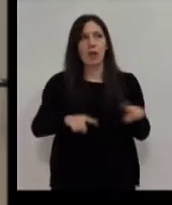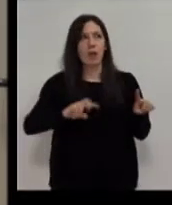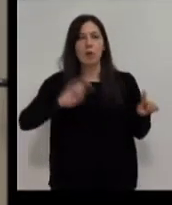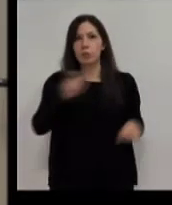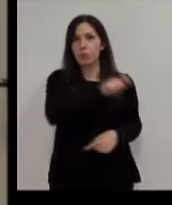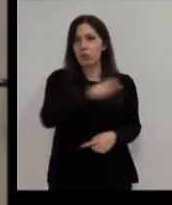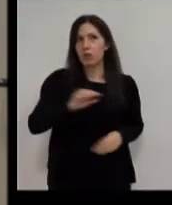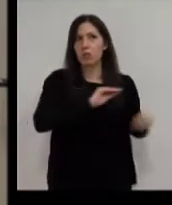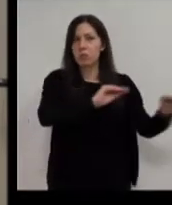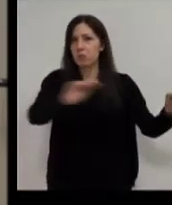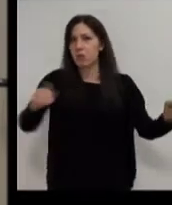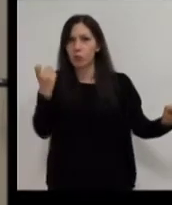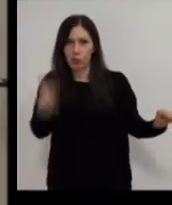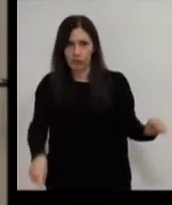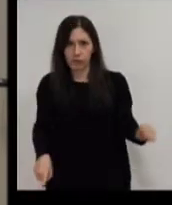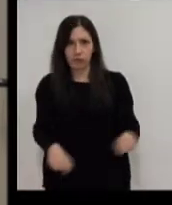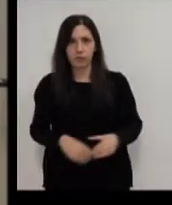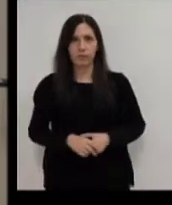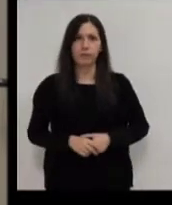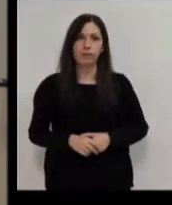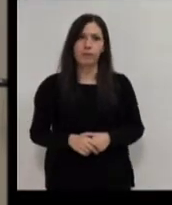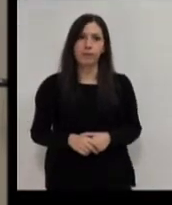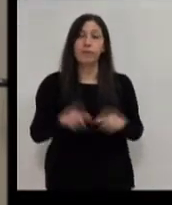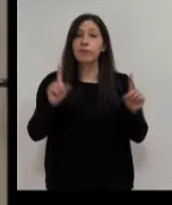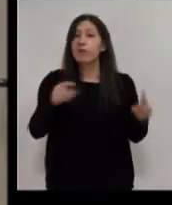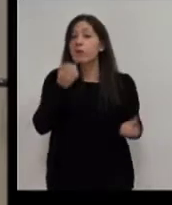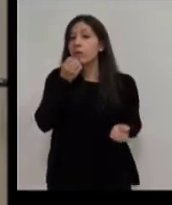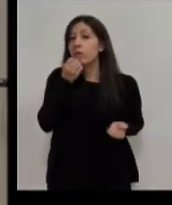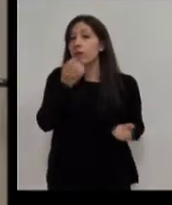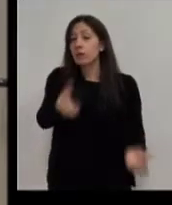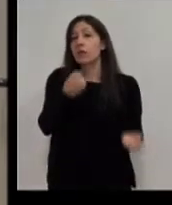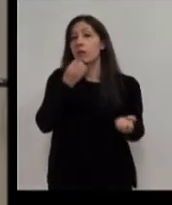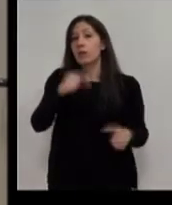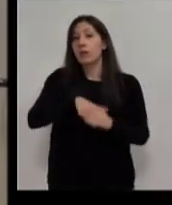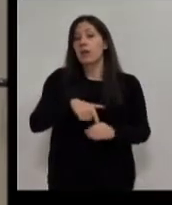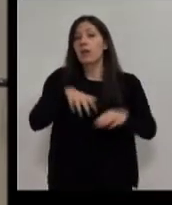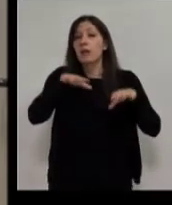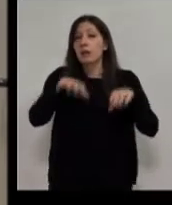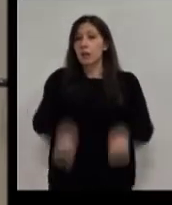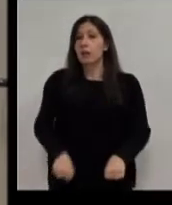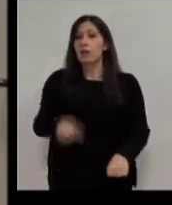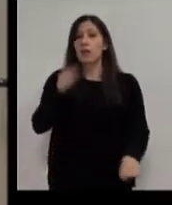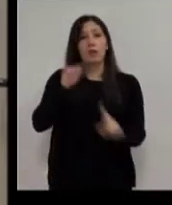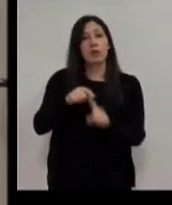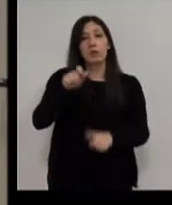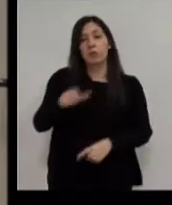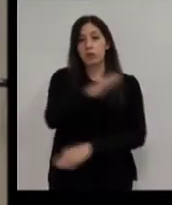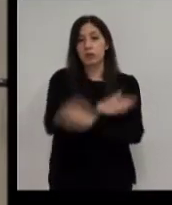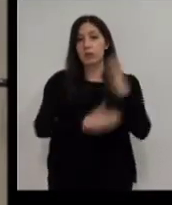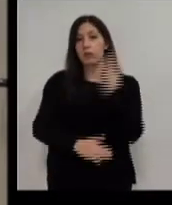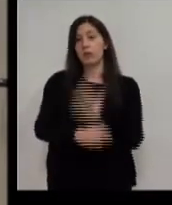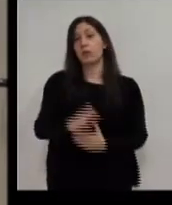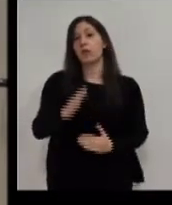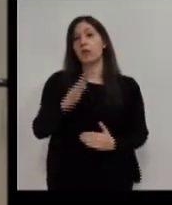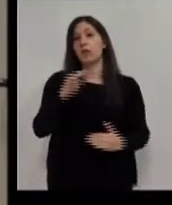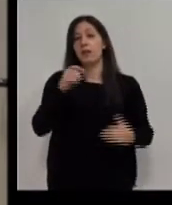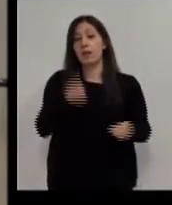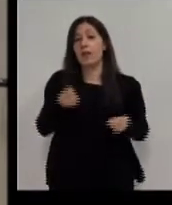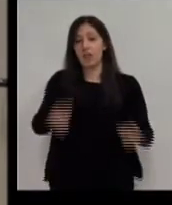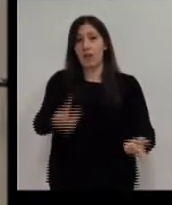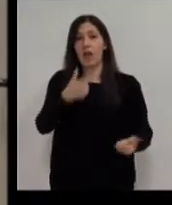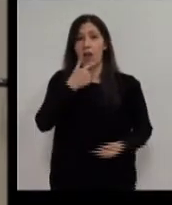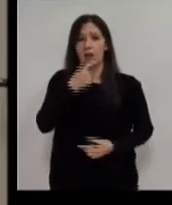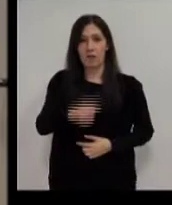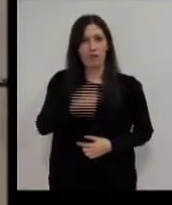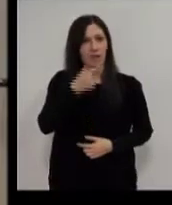se desea, ¿no? Y no se molesta a nadie. Hemos hablado de la información de plazas reservadas de estacionamiento para personas con